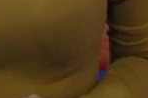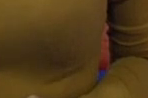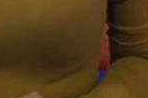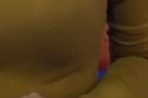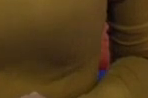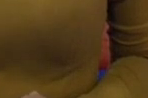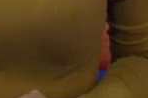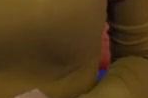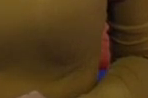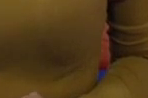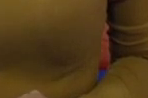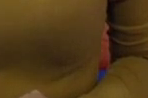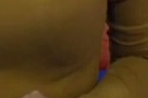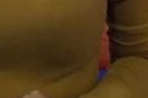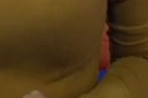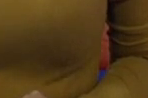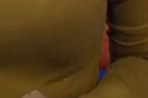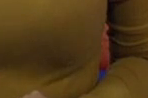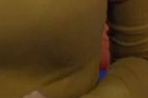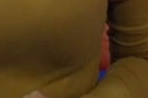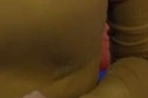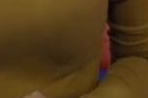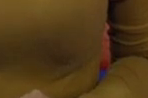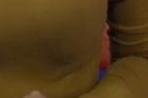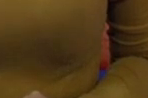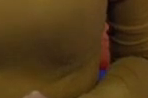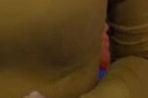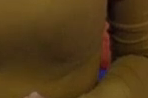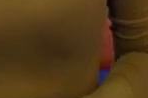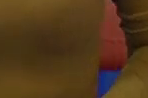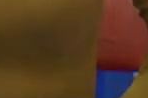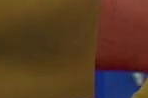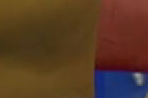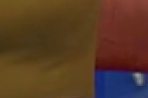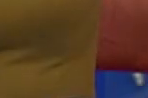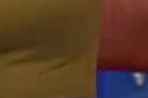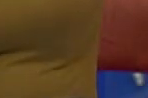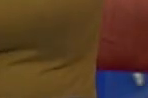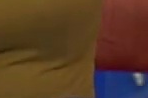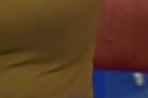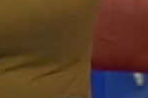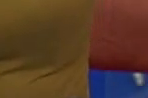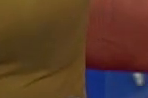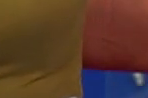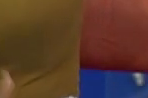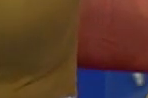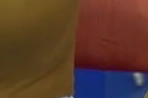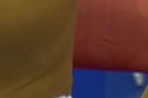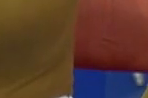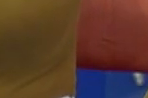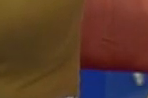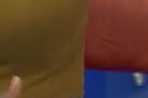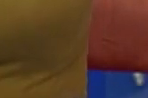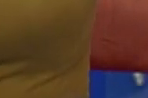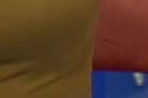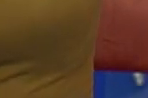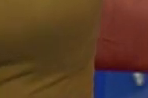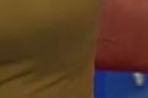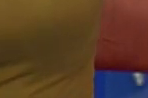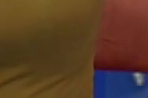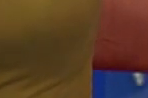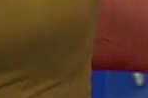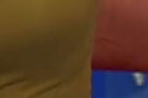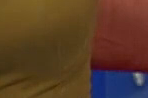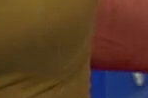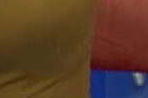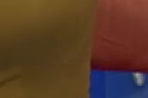un aluvión por el taponamiento de una quebrada. Helen, ¿cómo estás? ¿Qué tal, Lisa? Amigos televidentes, buenos días. Gracias por estar junto a